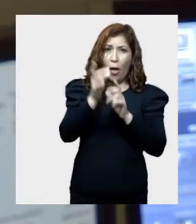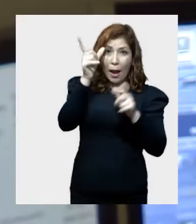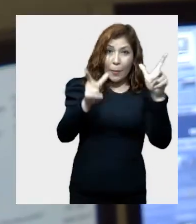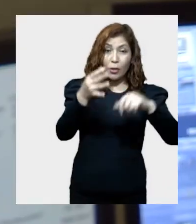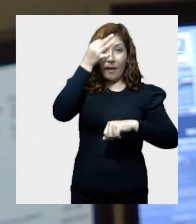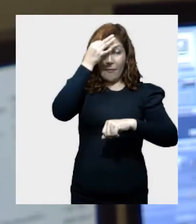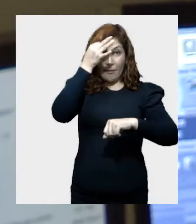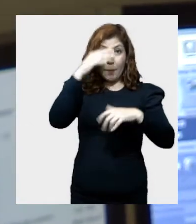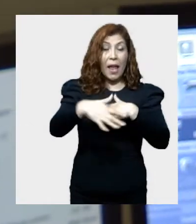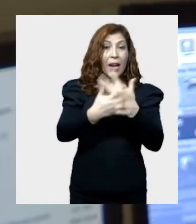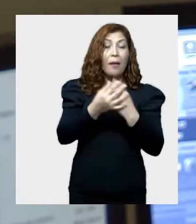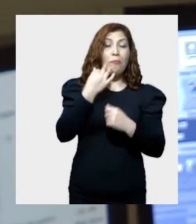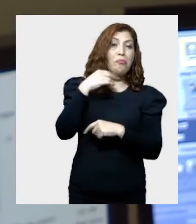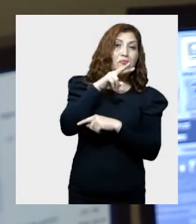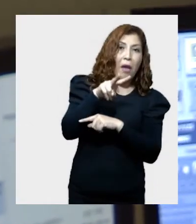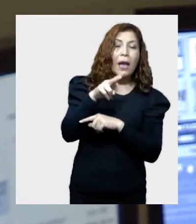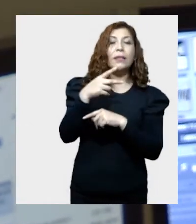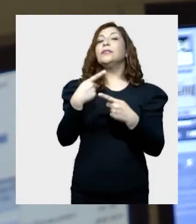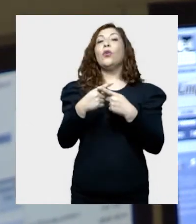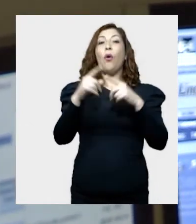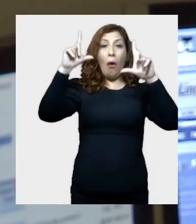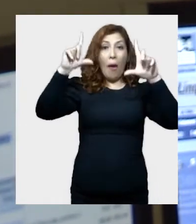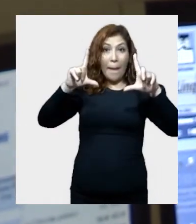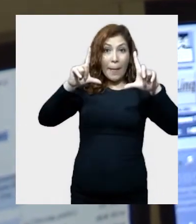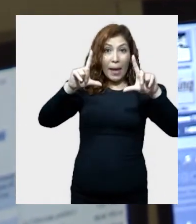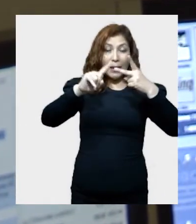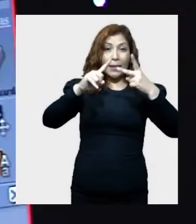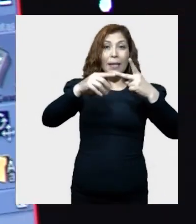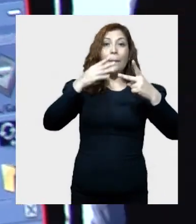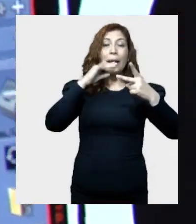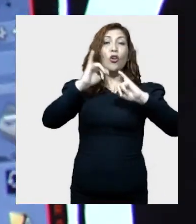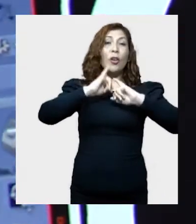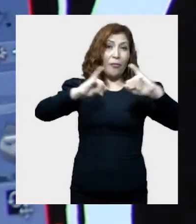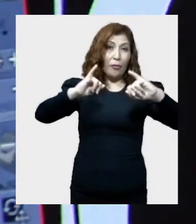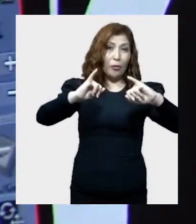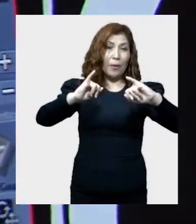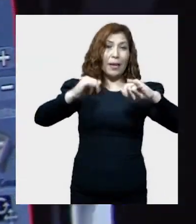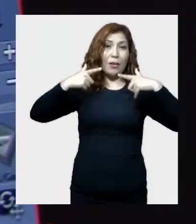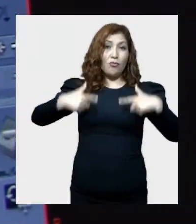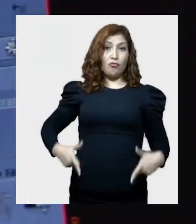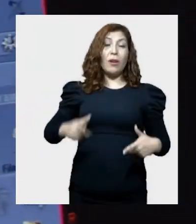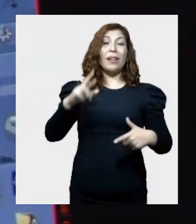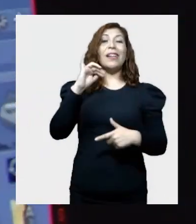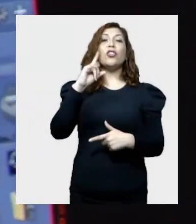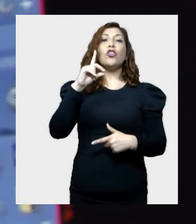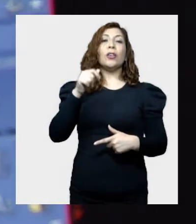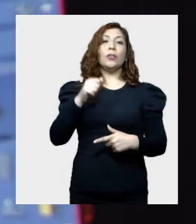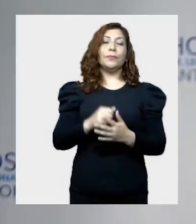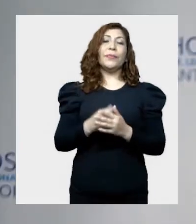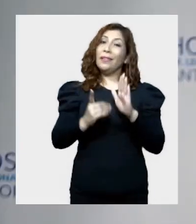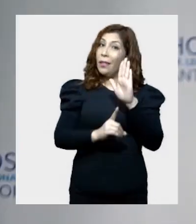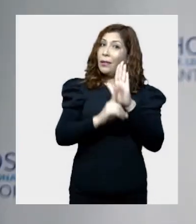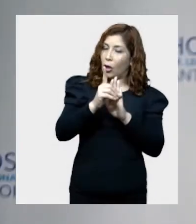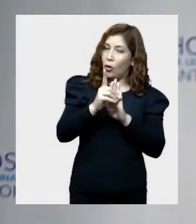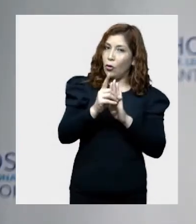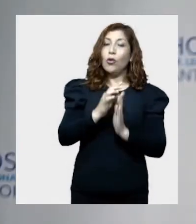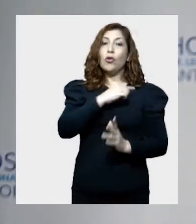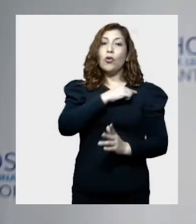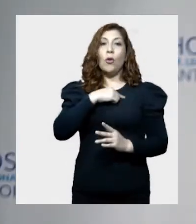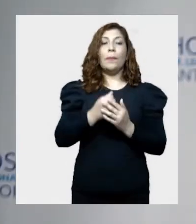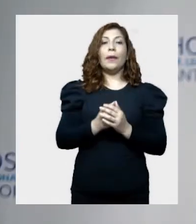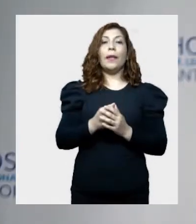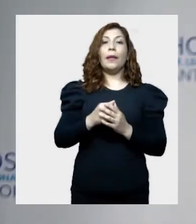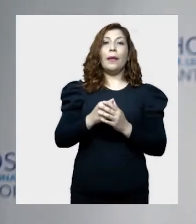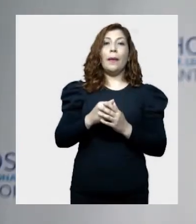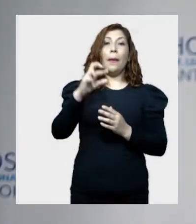red para la visualización tanto de las imágenes como de los informes radiológicos. Este desarrollo, denominado Portal